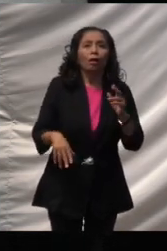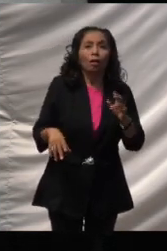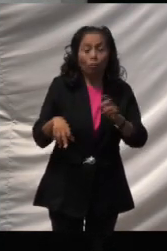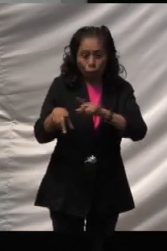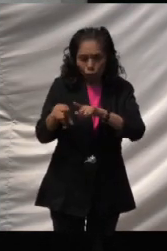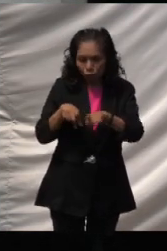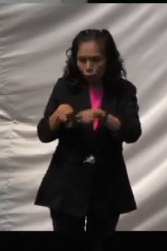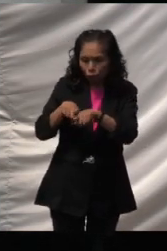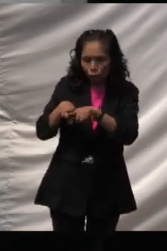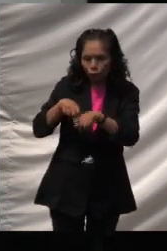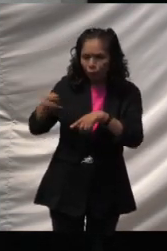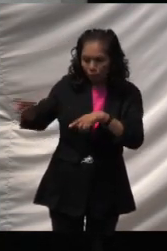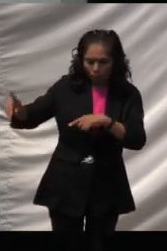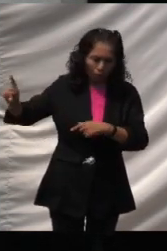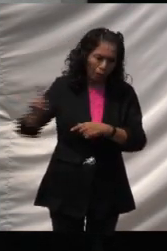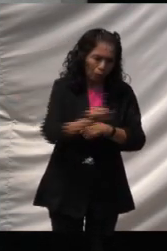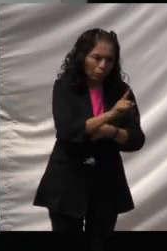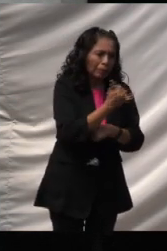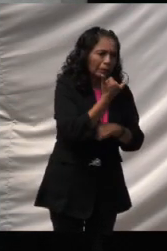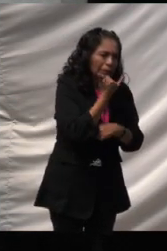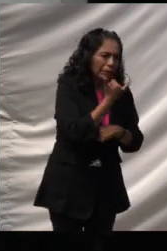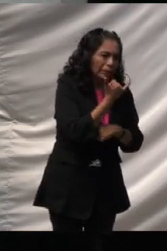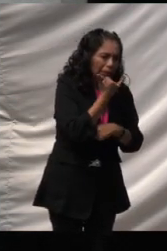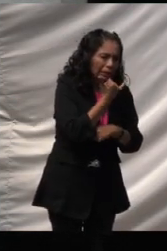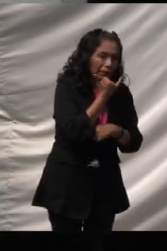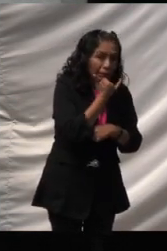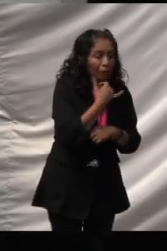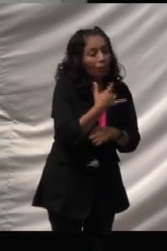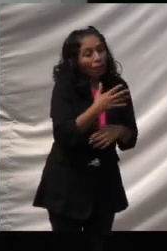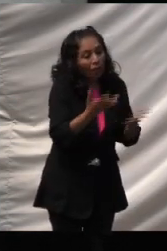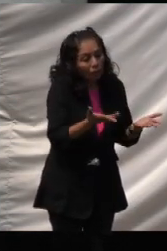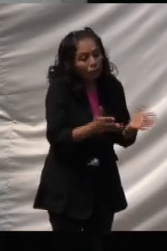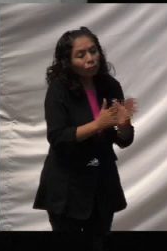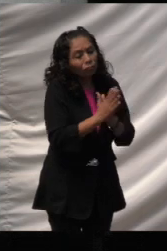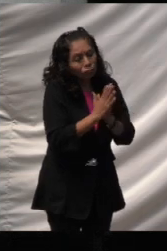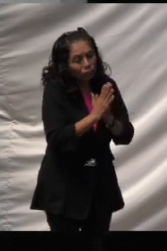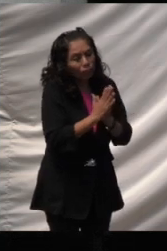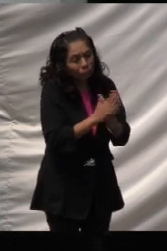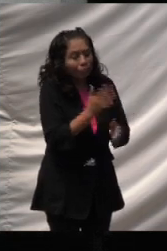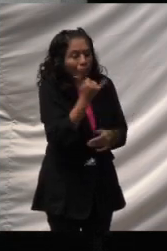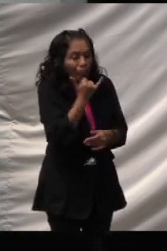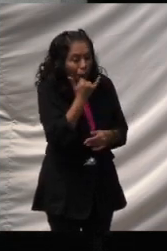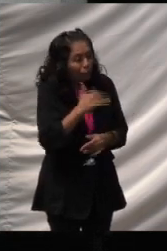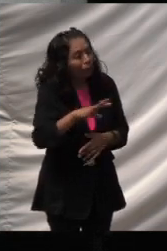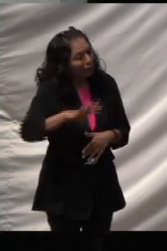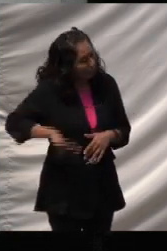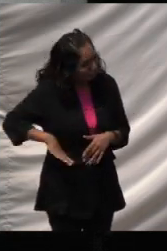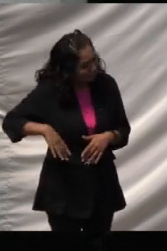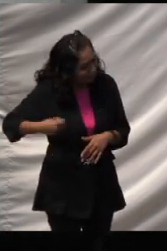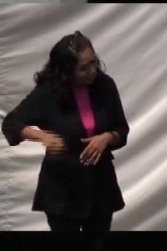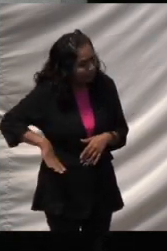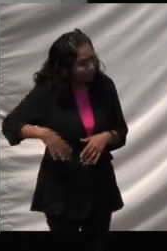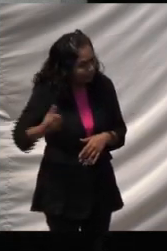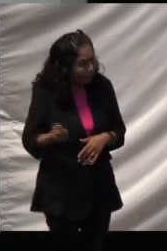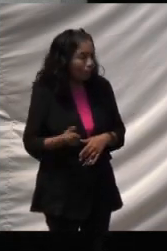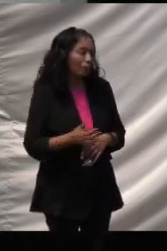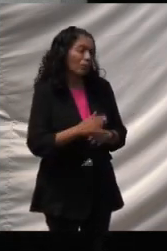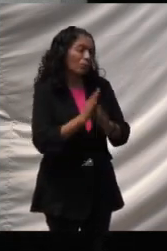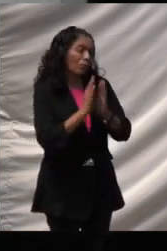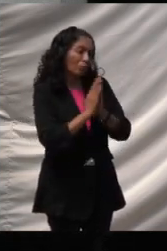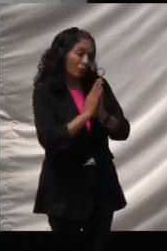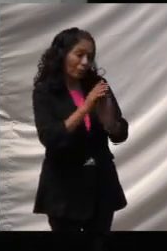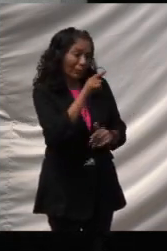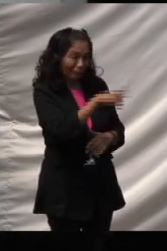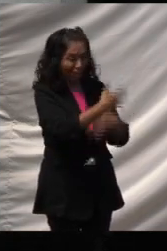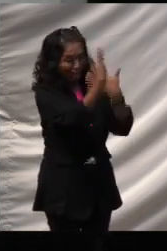disculpas por su mal comportamiento, así como también le comentó que les echaría más ganas a la escuela, pero que no le gustaba el trato